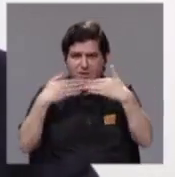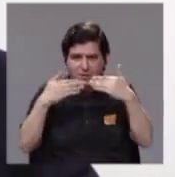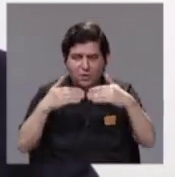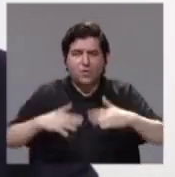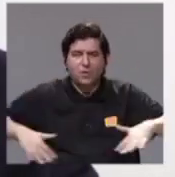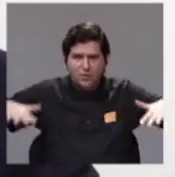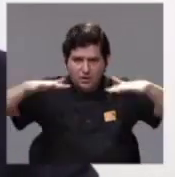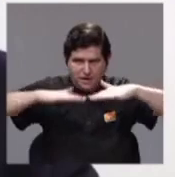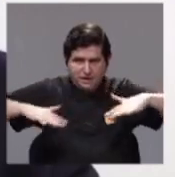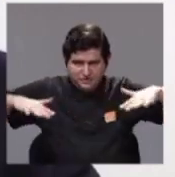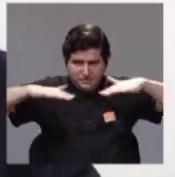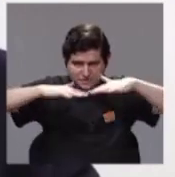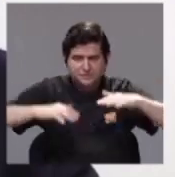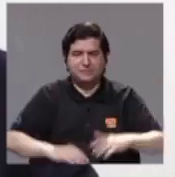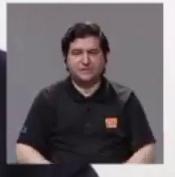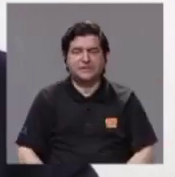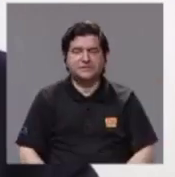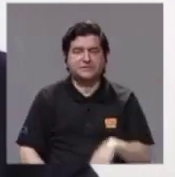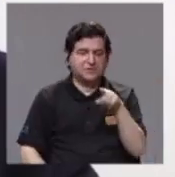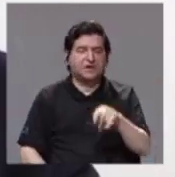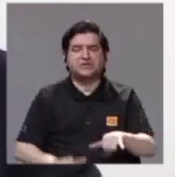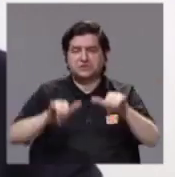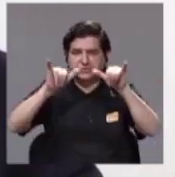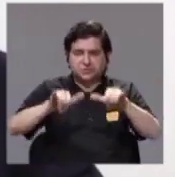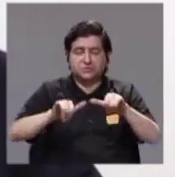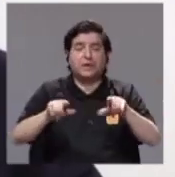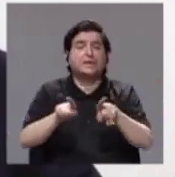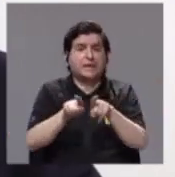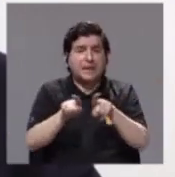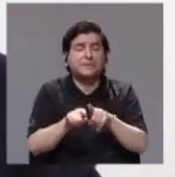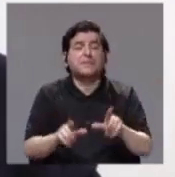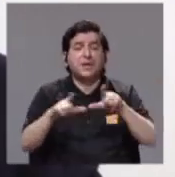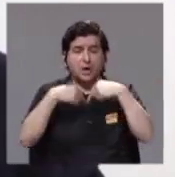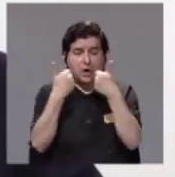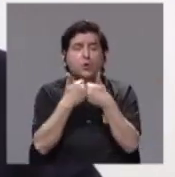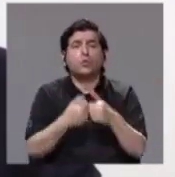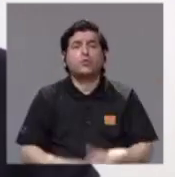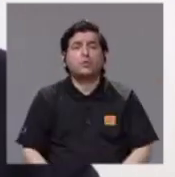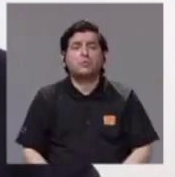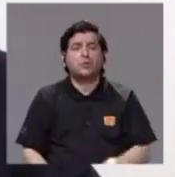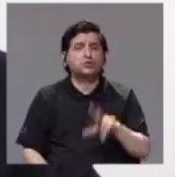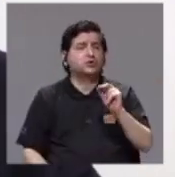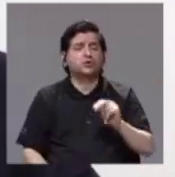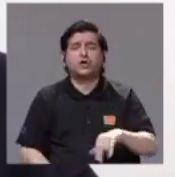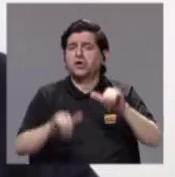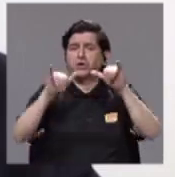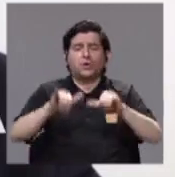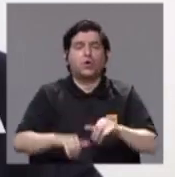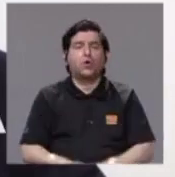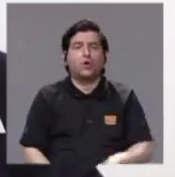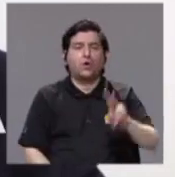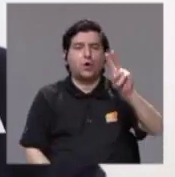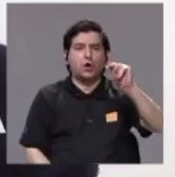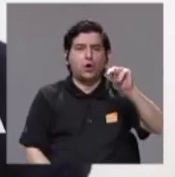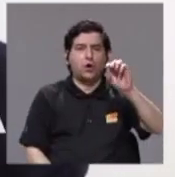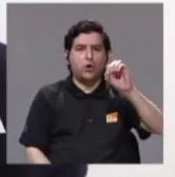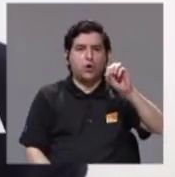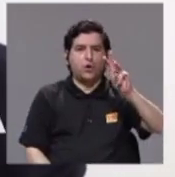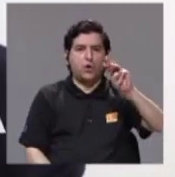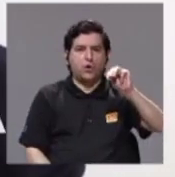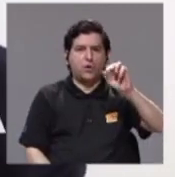en Mesoamérica, en el territorio de los sedentarios, grupos de nómadas